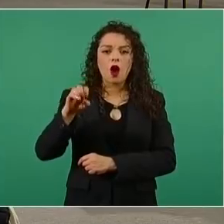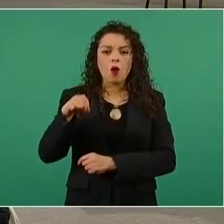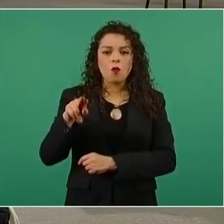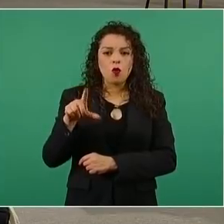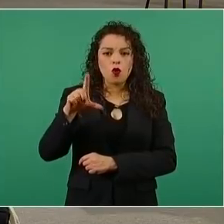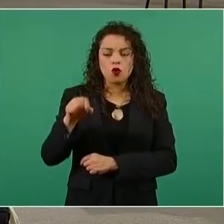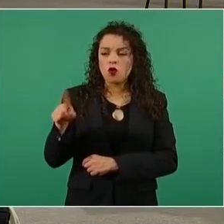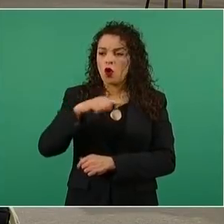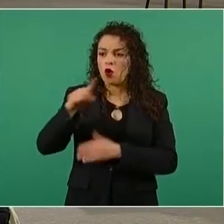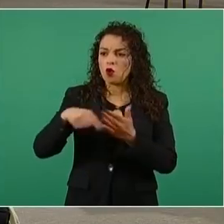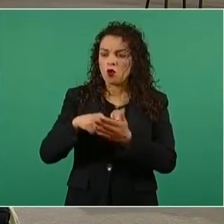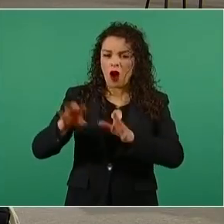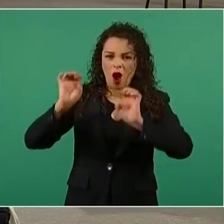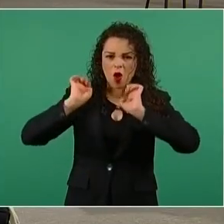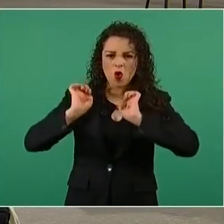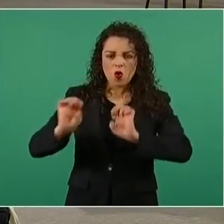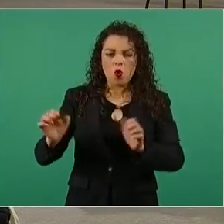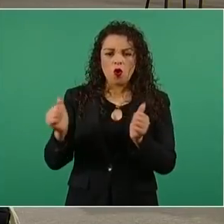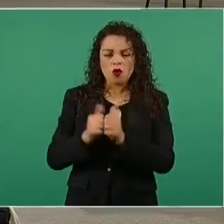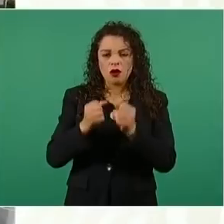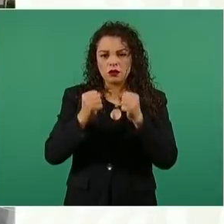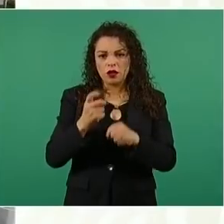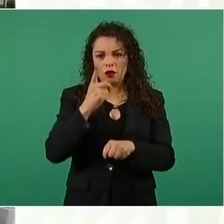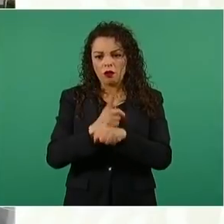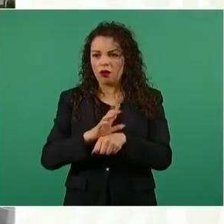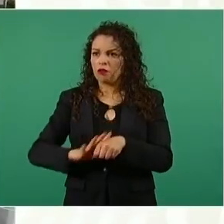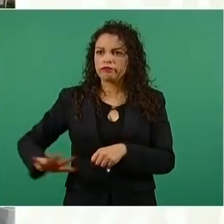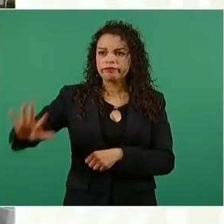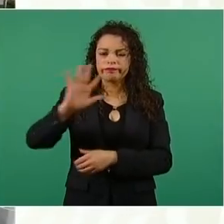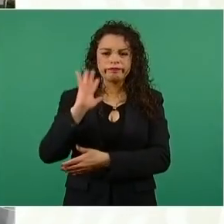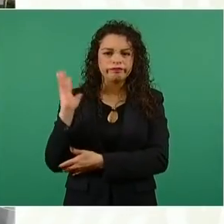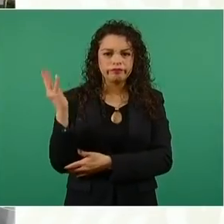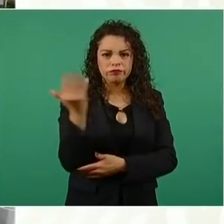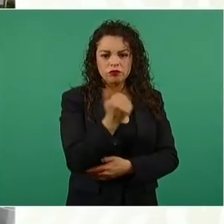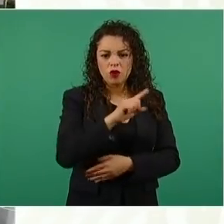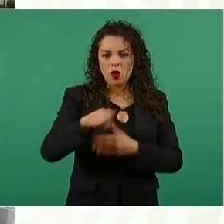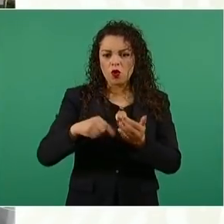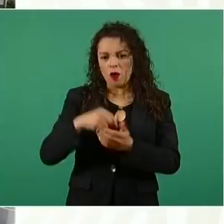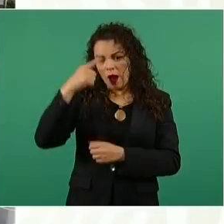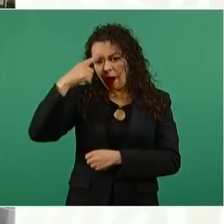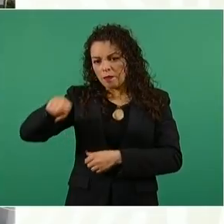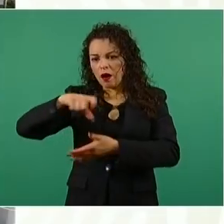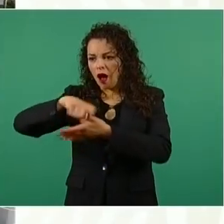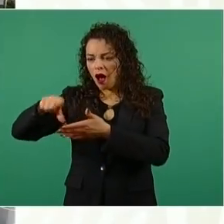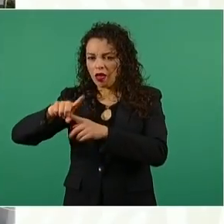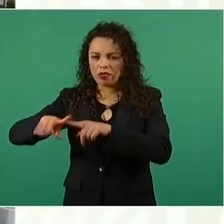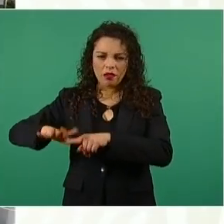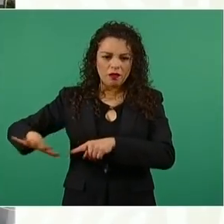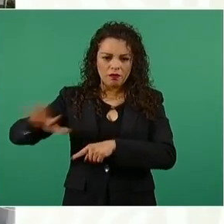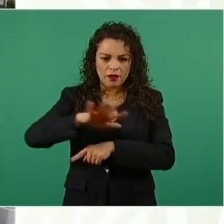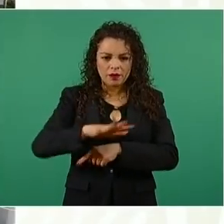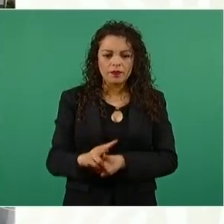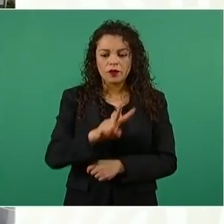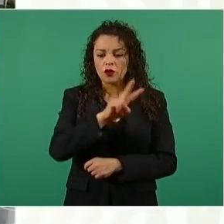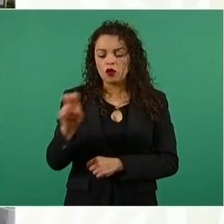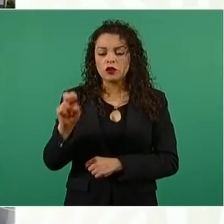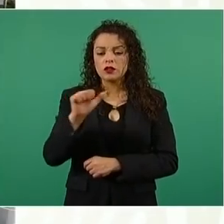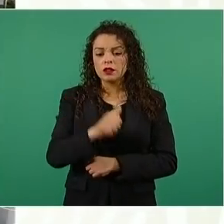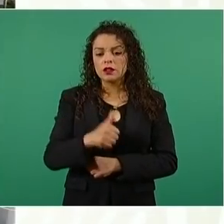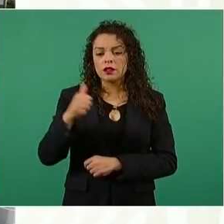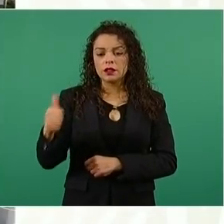fraccionamiento de lujo, seguridad, áreas verdes y zona comercial, con una superficie de 266